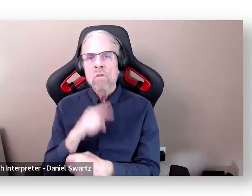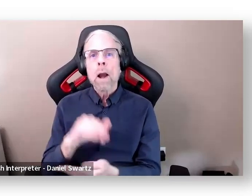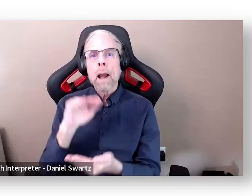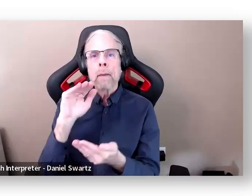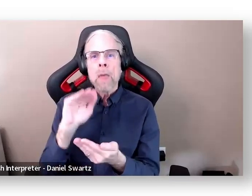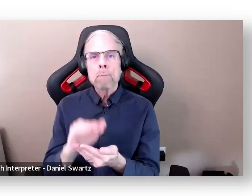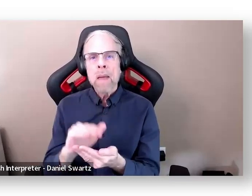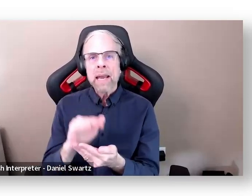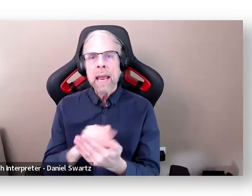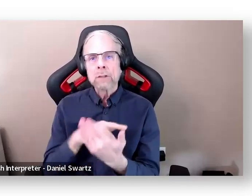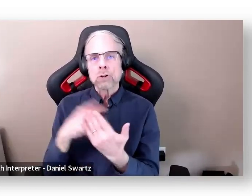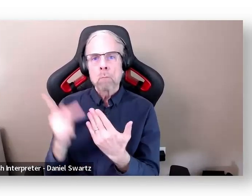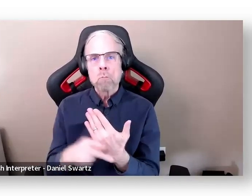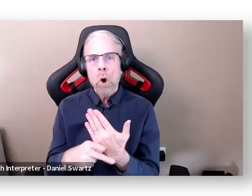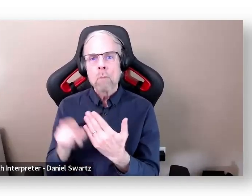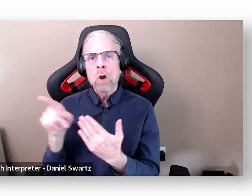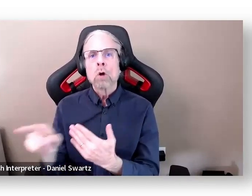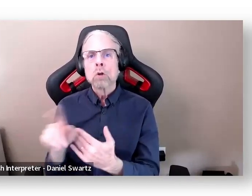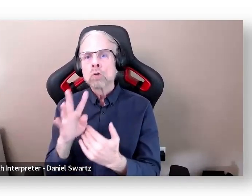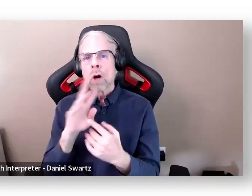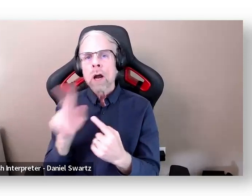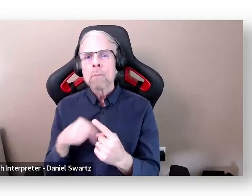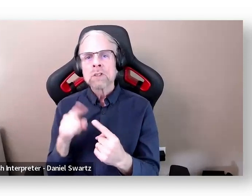a Megan Buckner, que